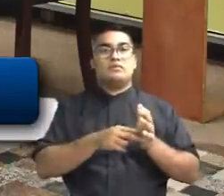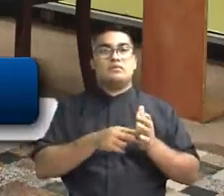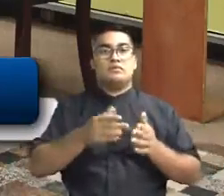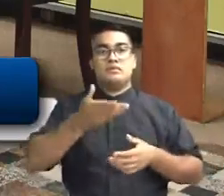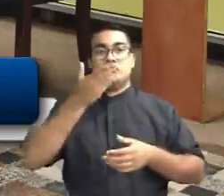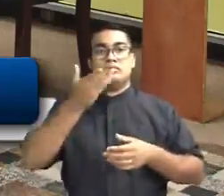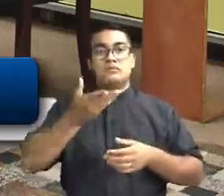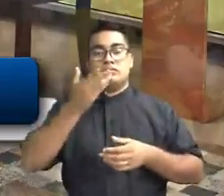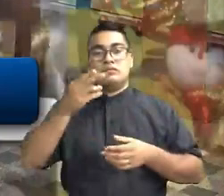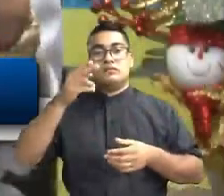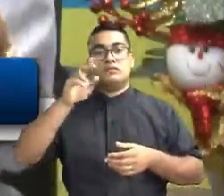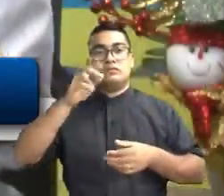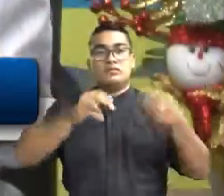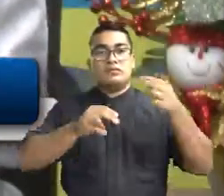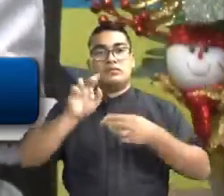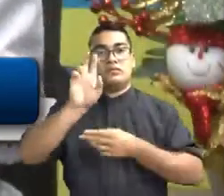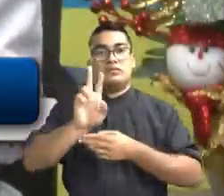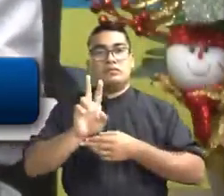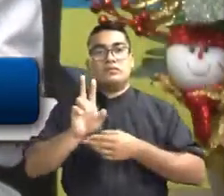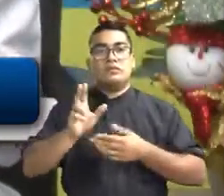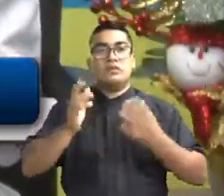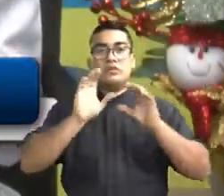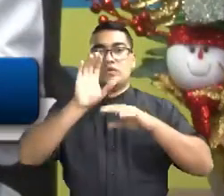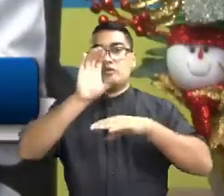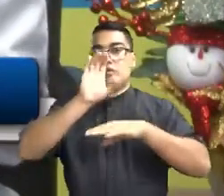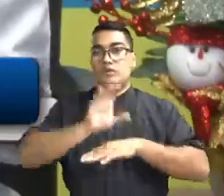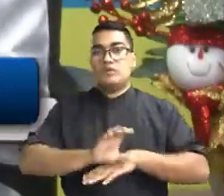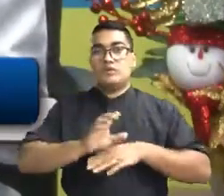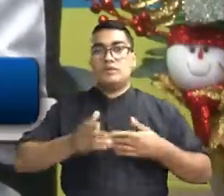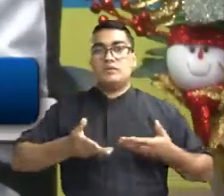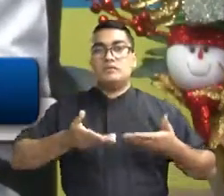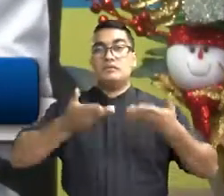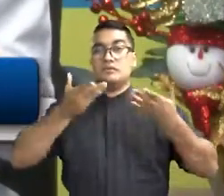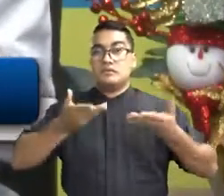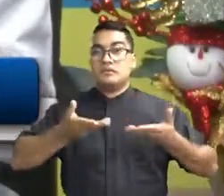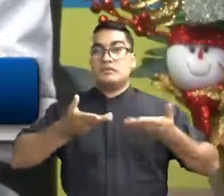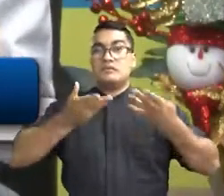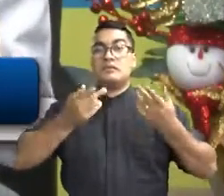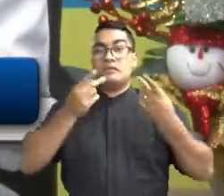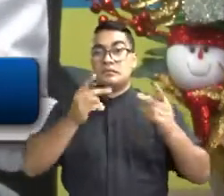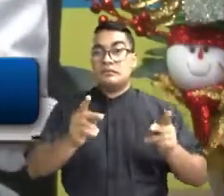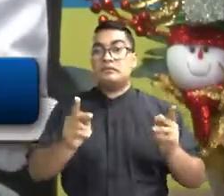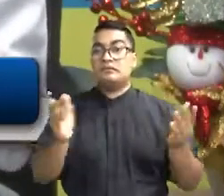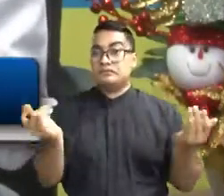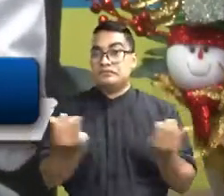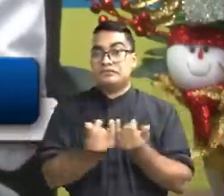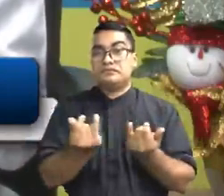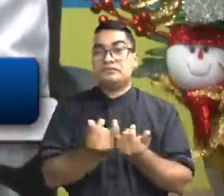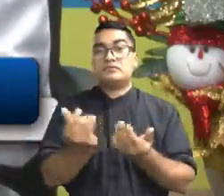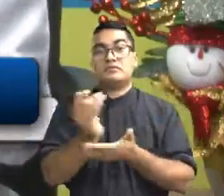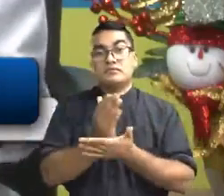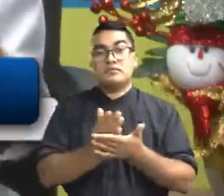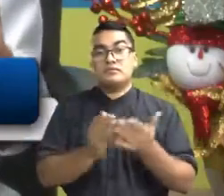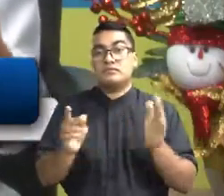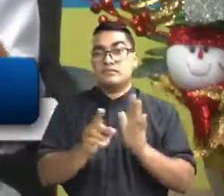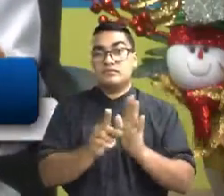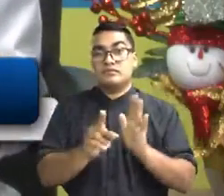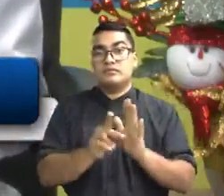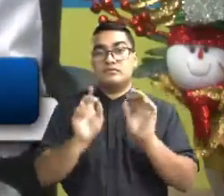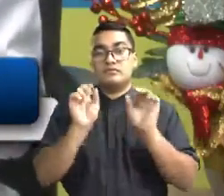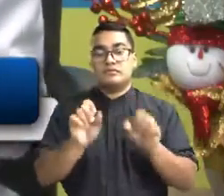respiratoria tipo 2. Se acostumbra su pulmón a saturar bajo, pero esto se agudiza y nos puede llegar a una insuficiencia